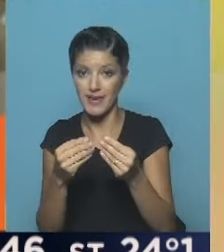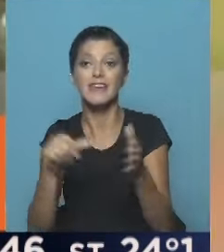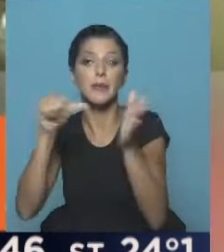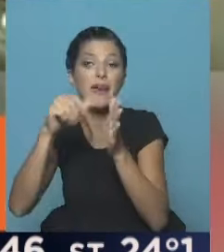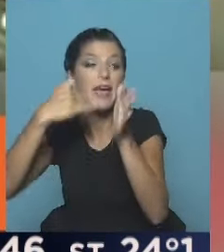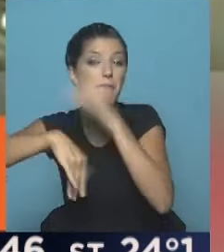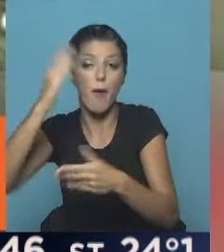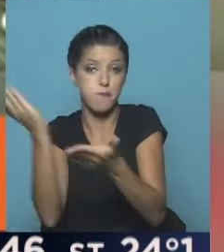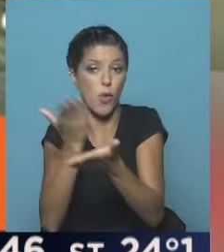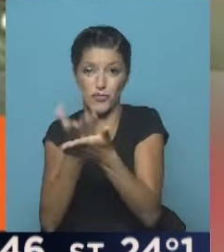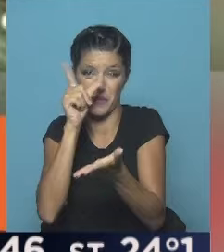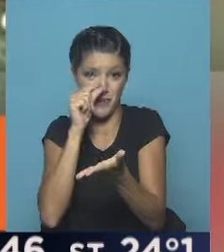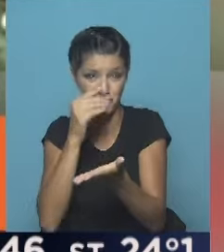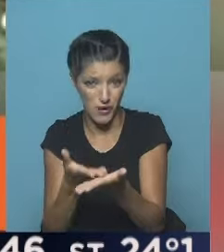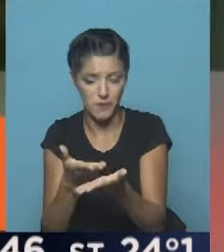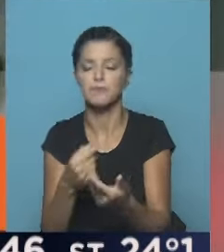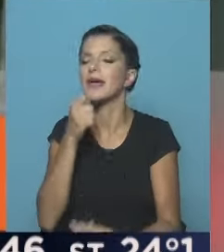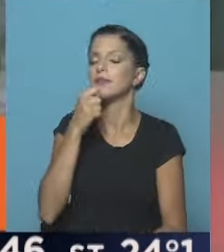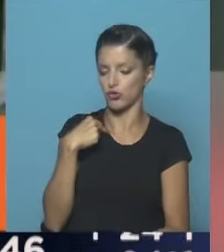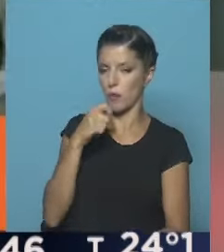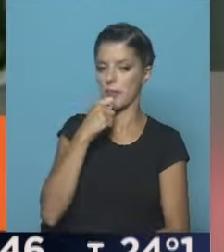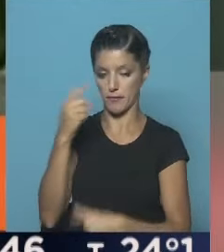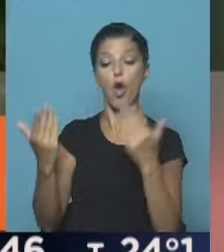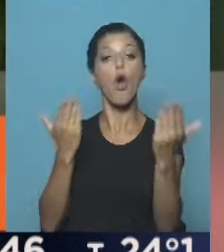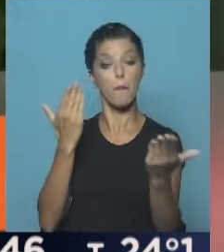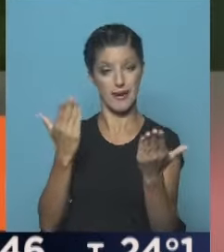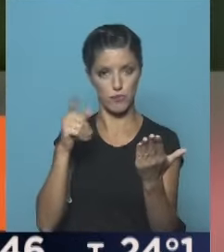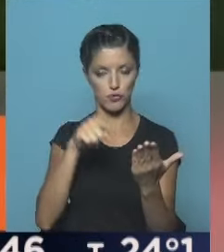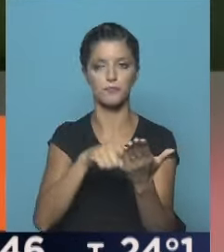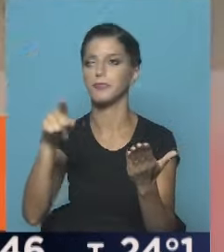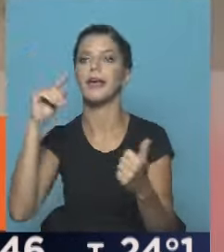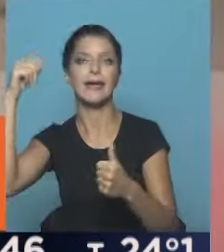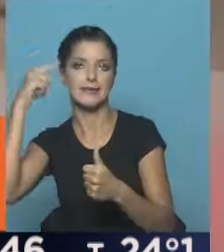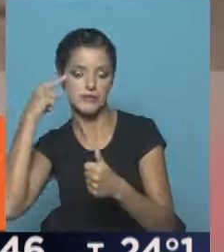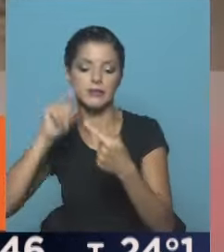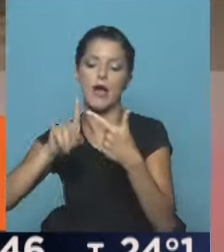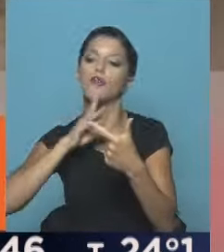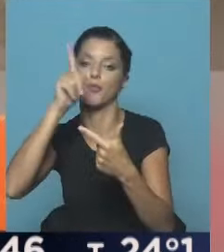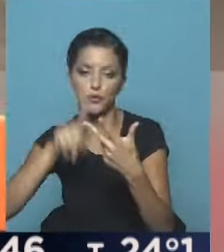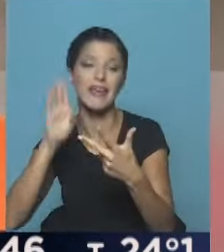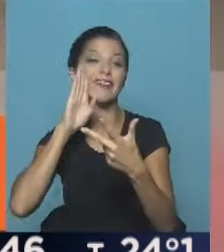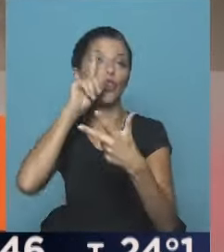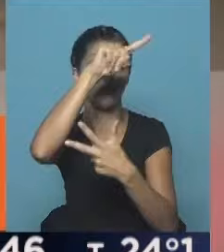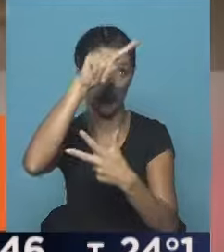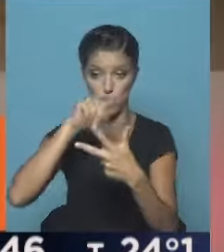petrolera. Es decir, si nosotros comparamos las reservas probadas de China, Rusia y Estados Unidos, que son los tres